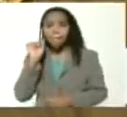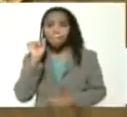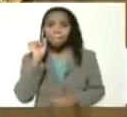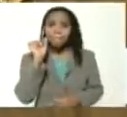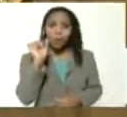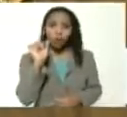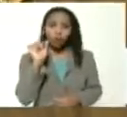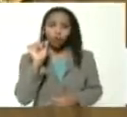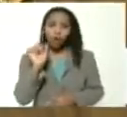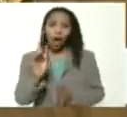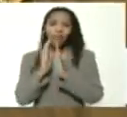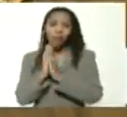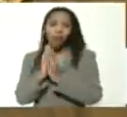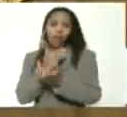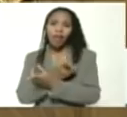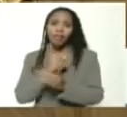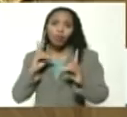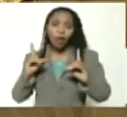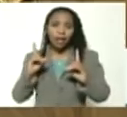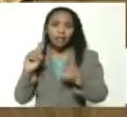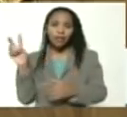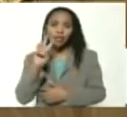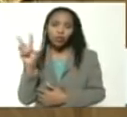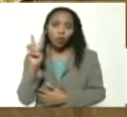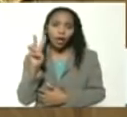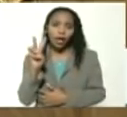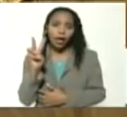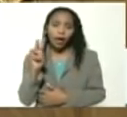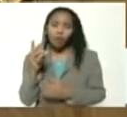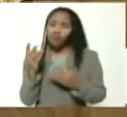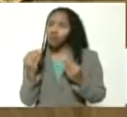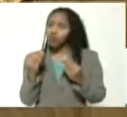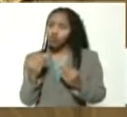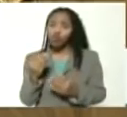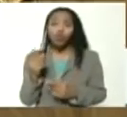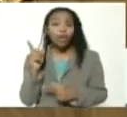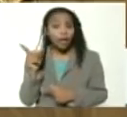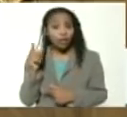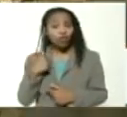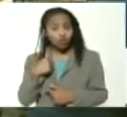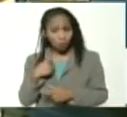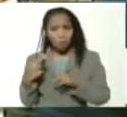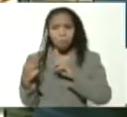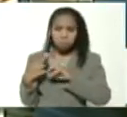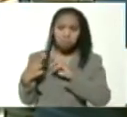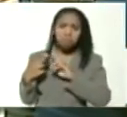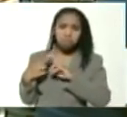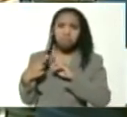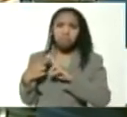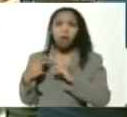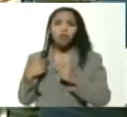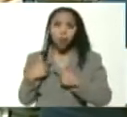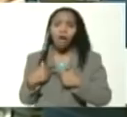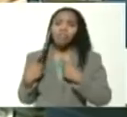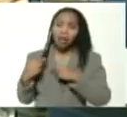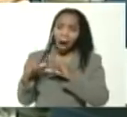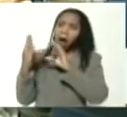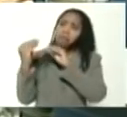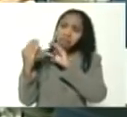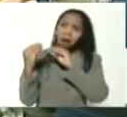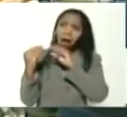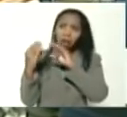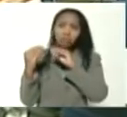a favor de la democracia venezolana y a muchos de ellos los conozco, con ellos he tratado y valoro